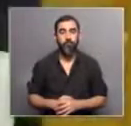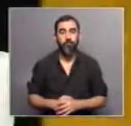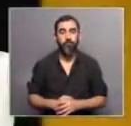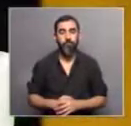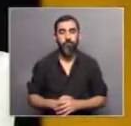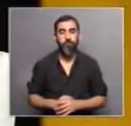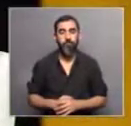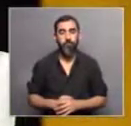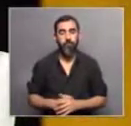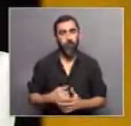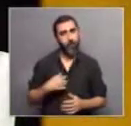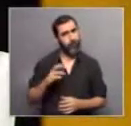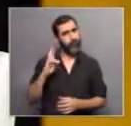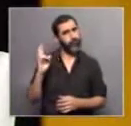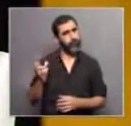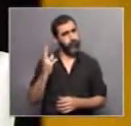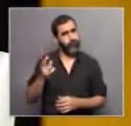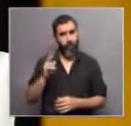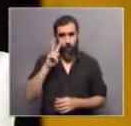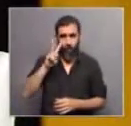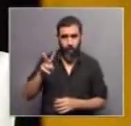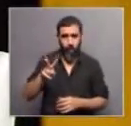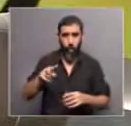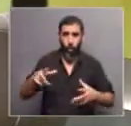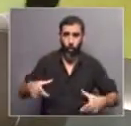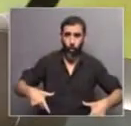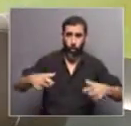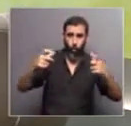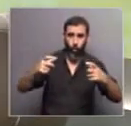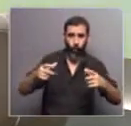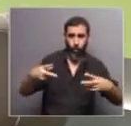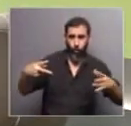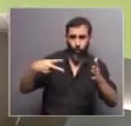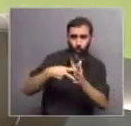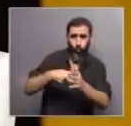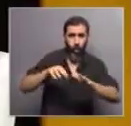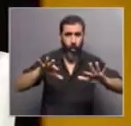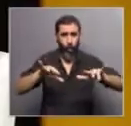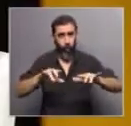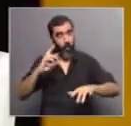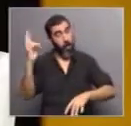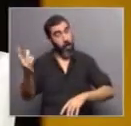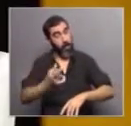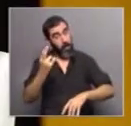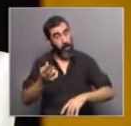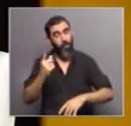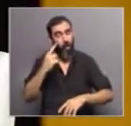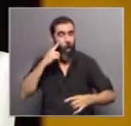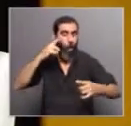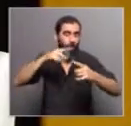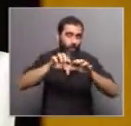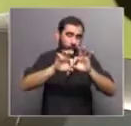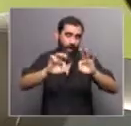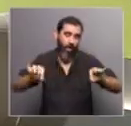Me hace un poquito de ruido, Alexandra, ver una estufa enchufada a una computadora, ¿no? Es como raro. El fin del cable en la notebook,